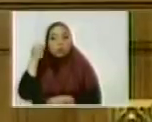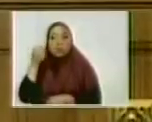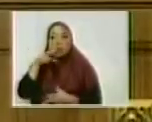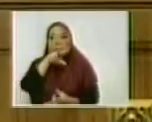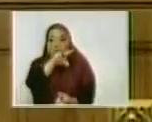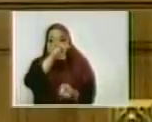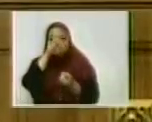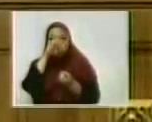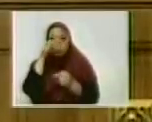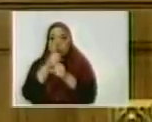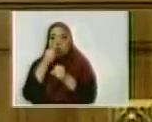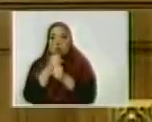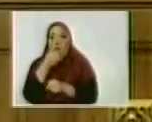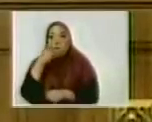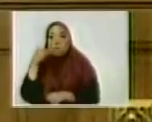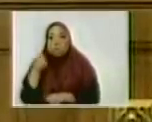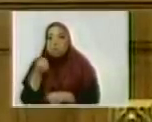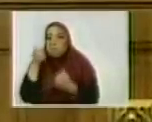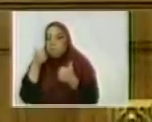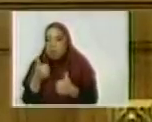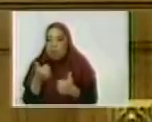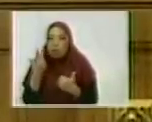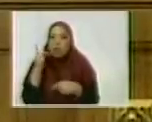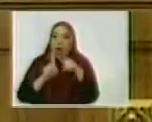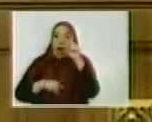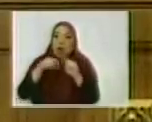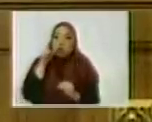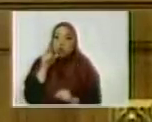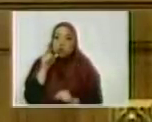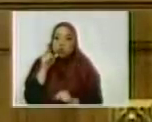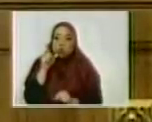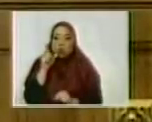salario. Y algunos